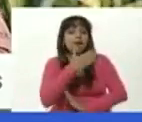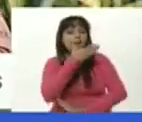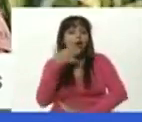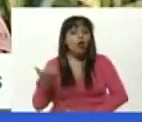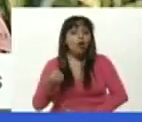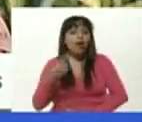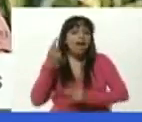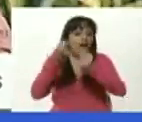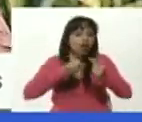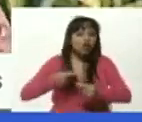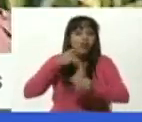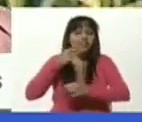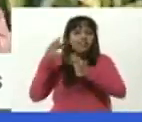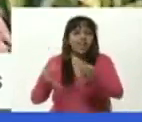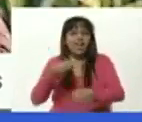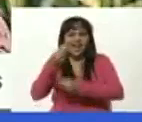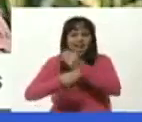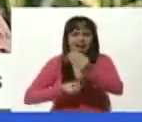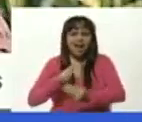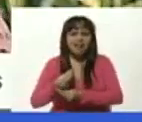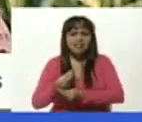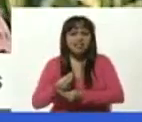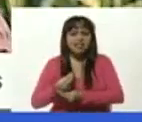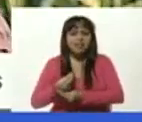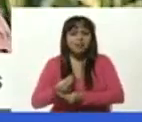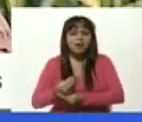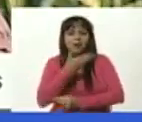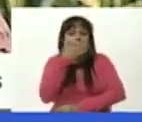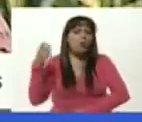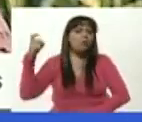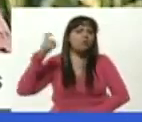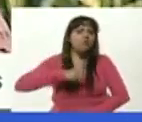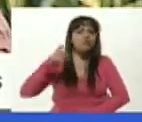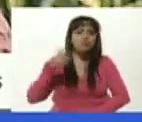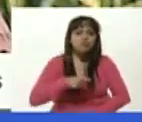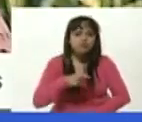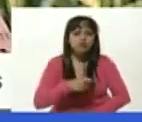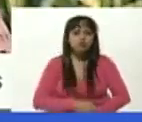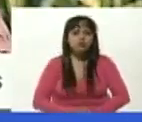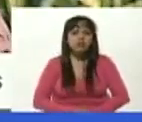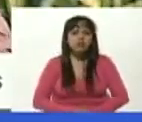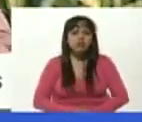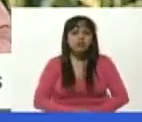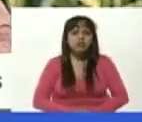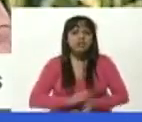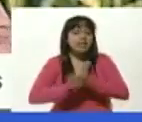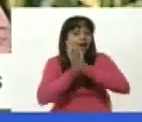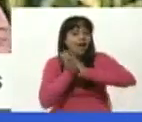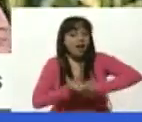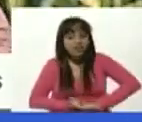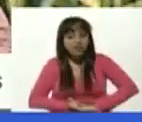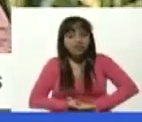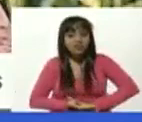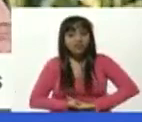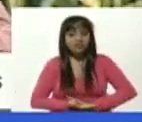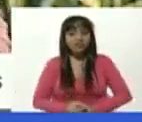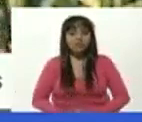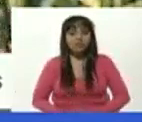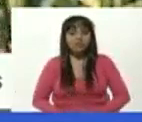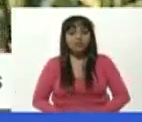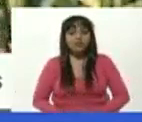economía real productiva en la satisfacción de las necesidades y en vencer en términos concretos los